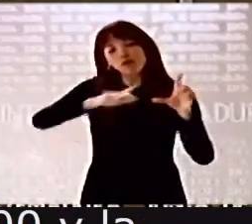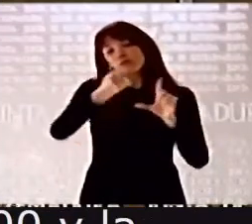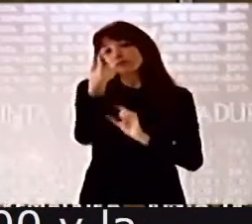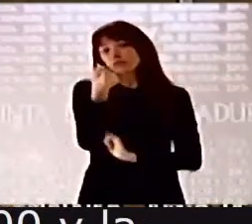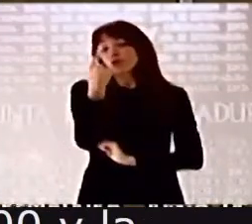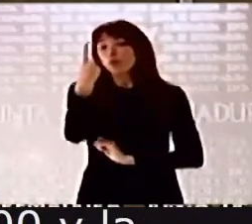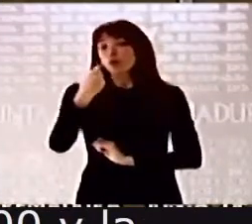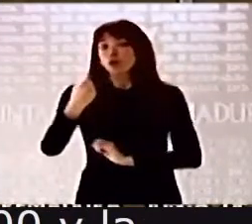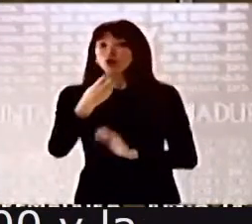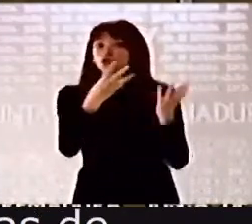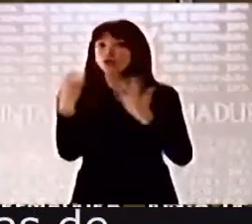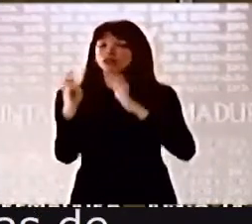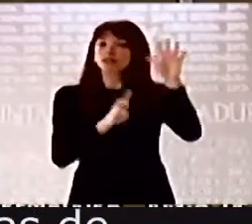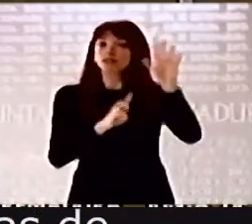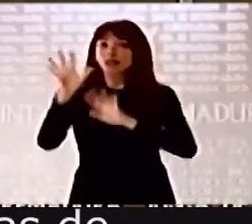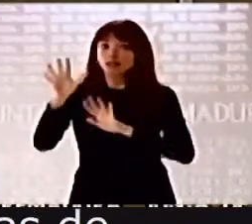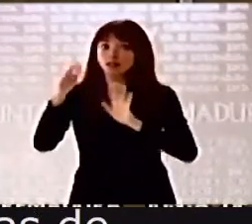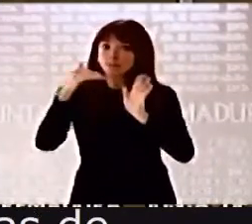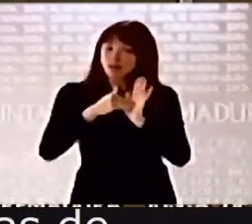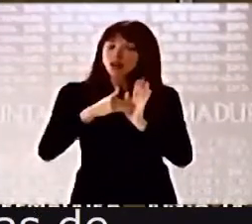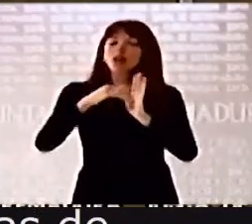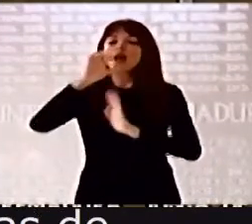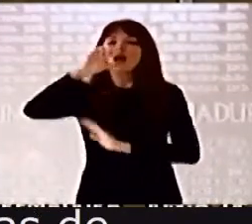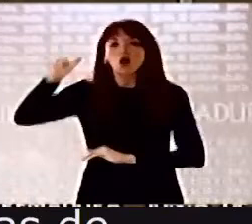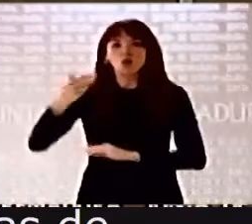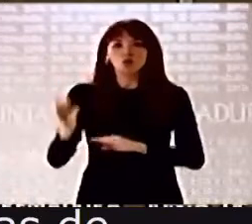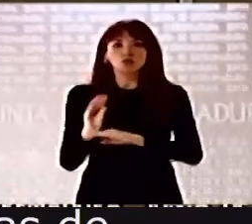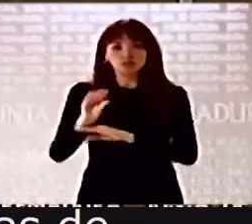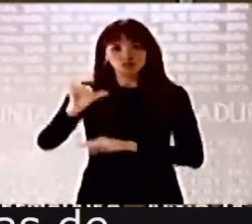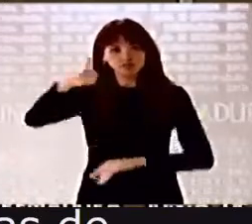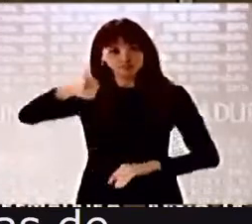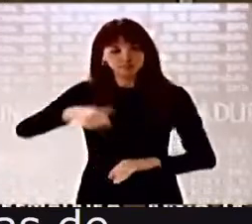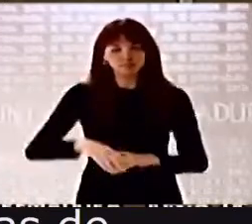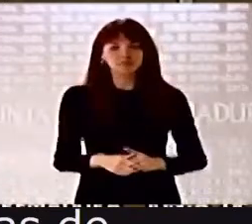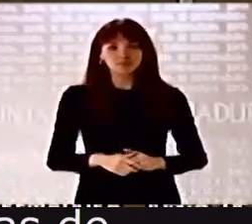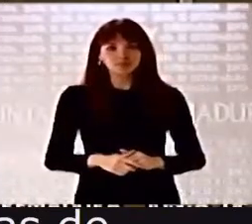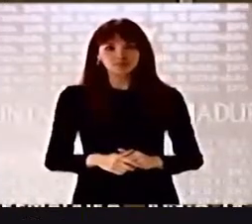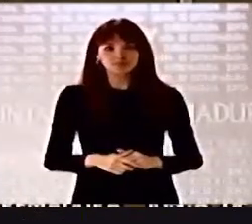de 1.866.000 euros.